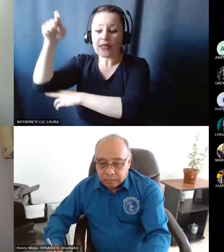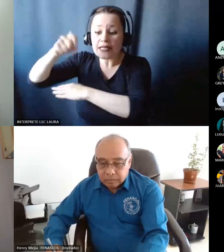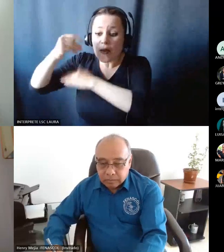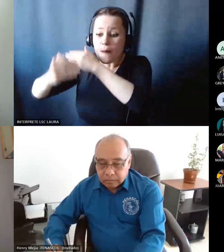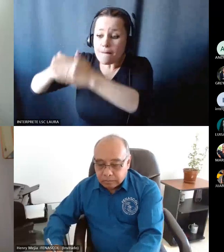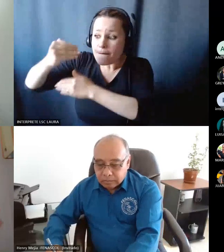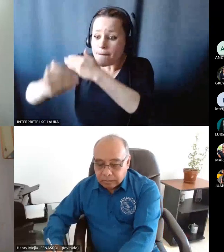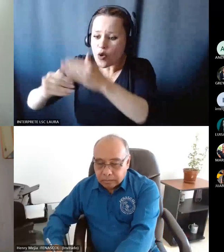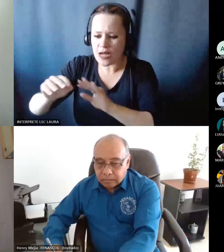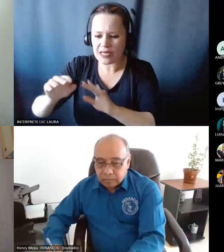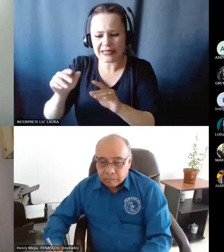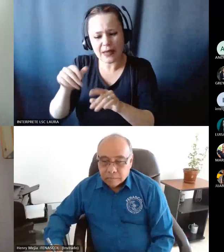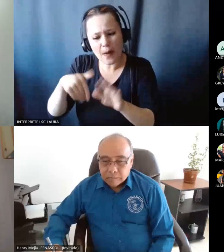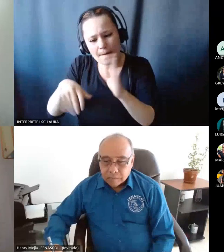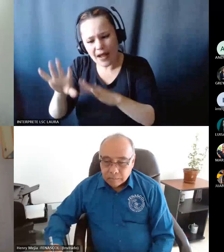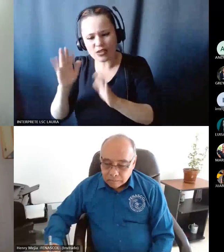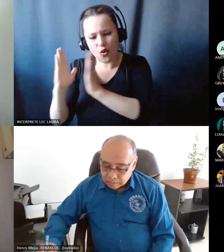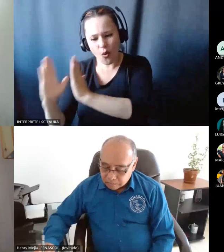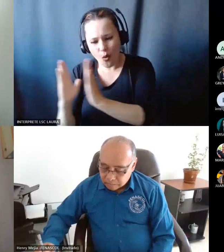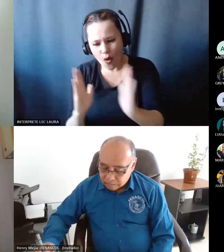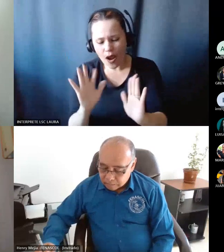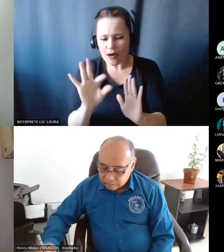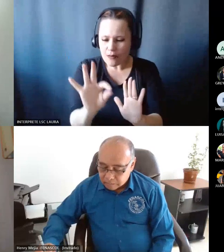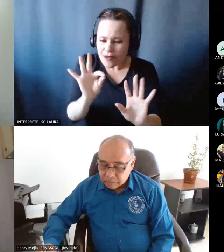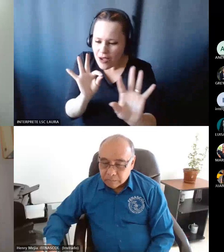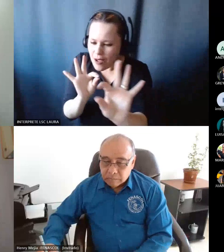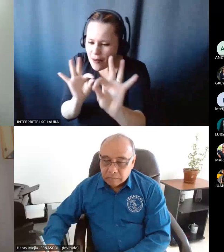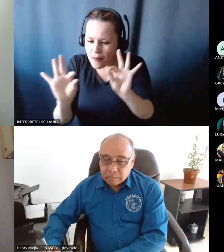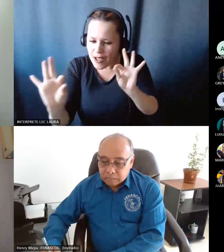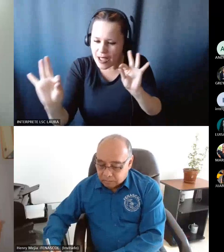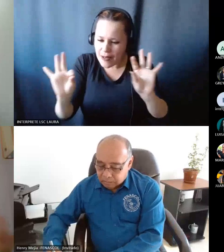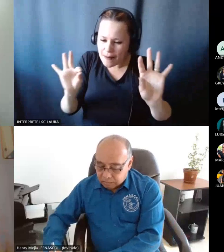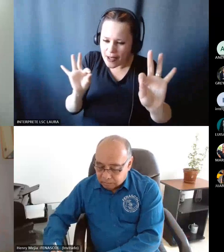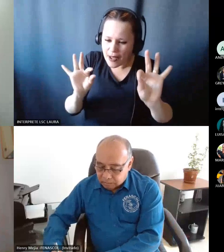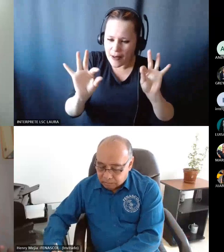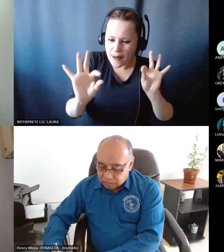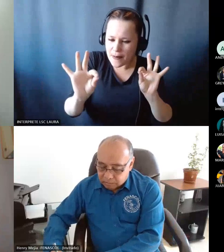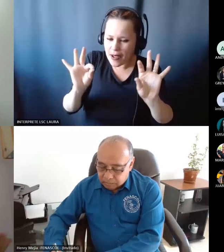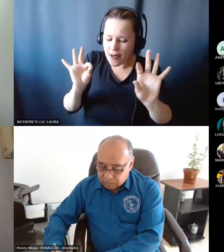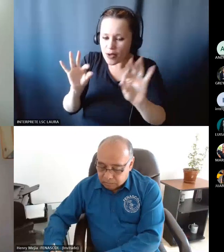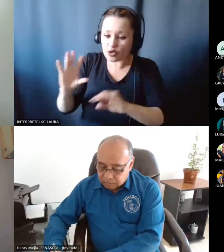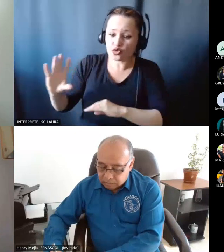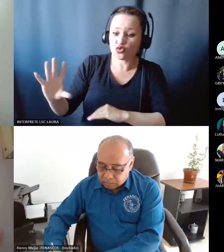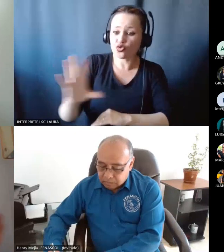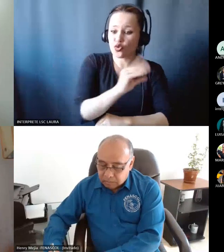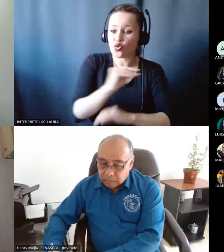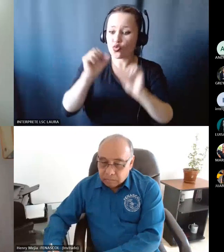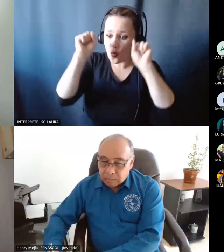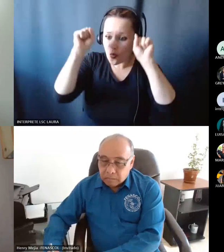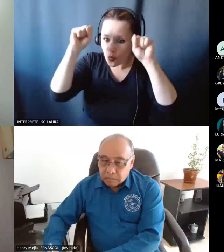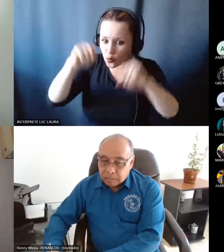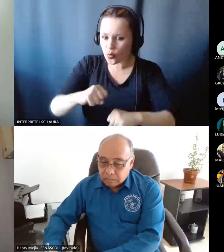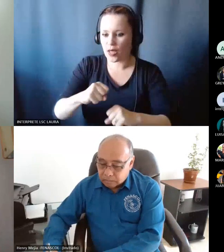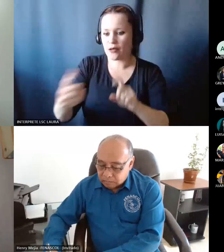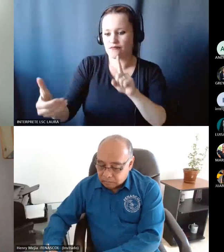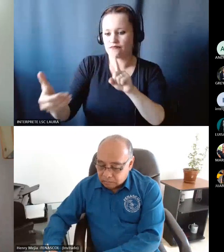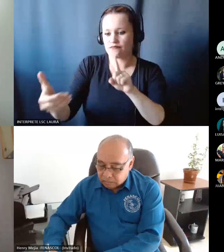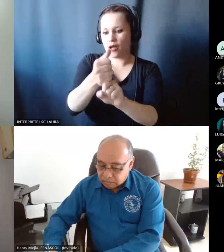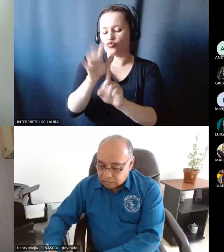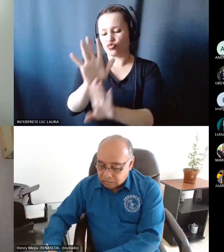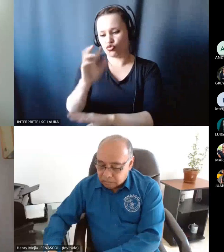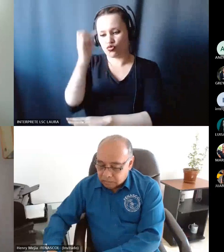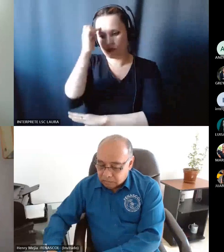elección muchos más organizados más equitativos para que todos puedan tener la oportunidad de lograr esos cargos para